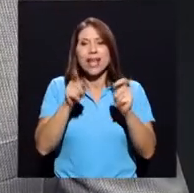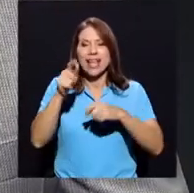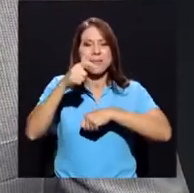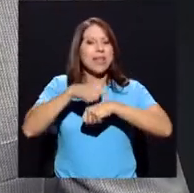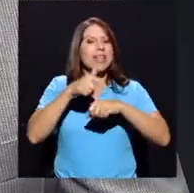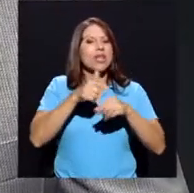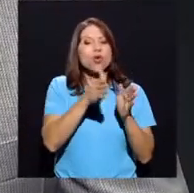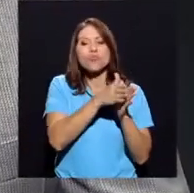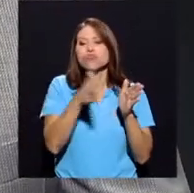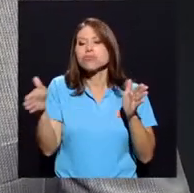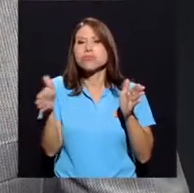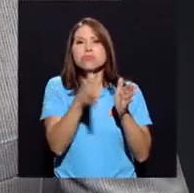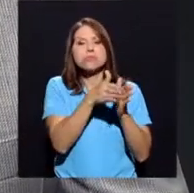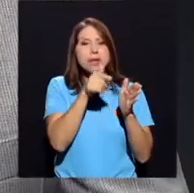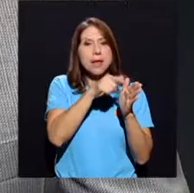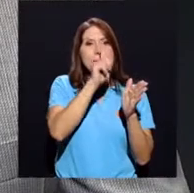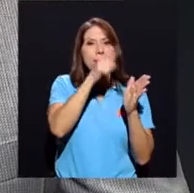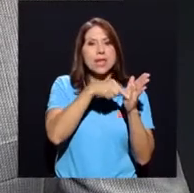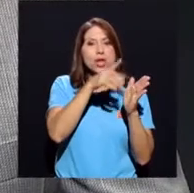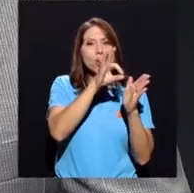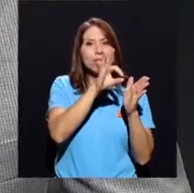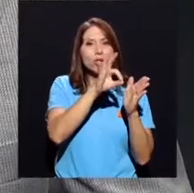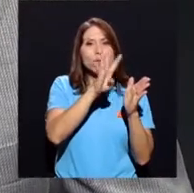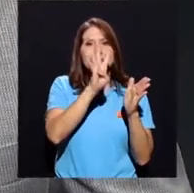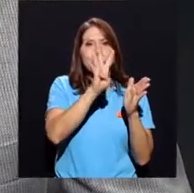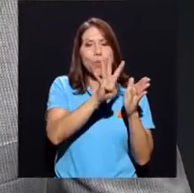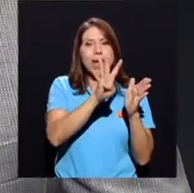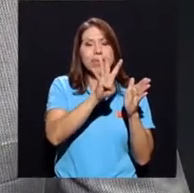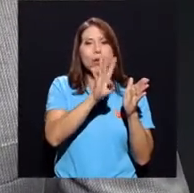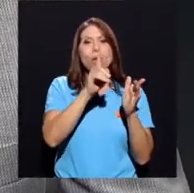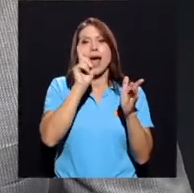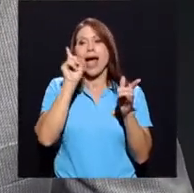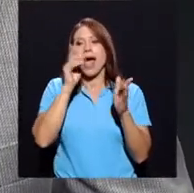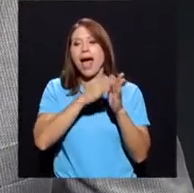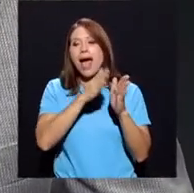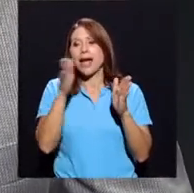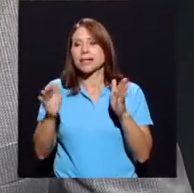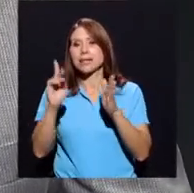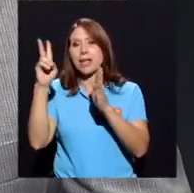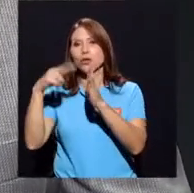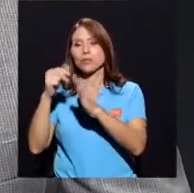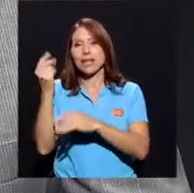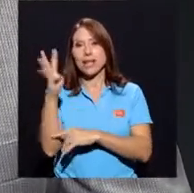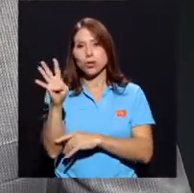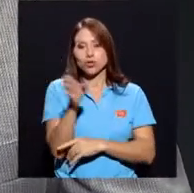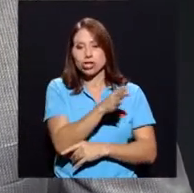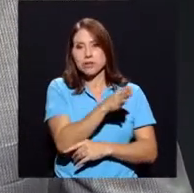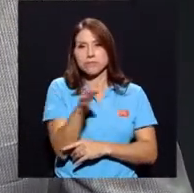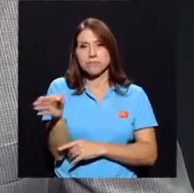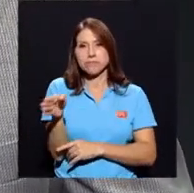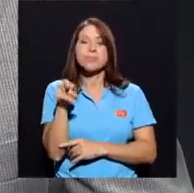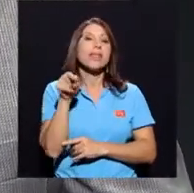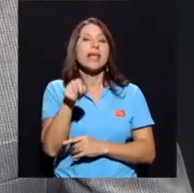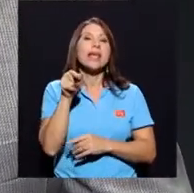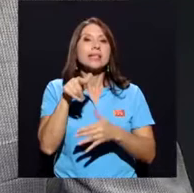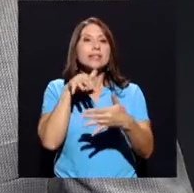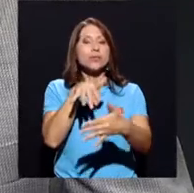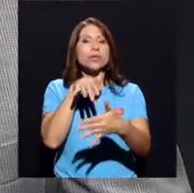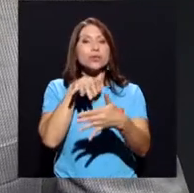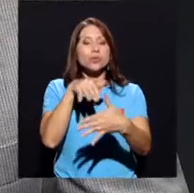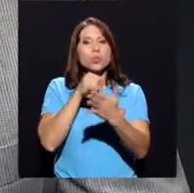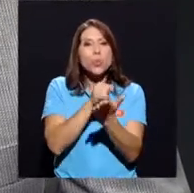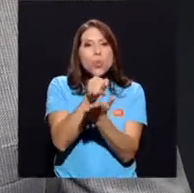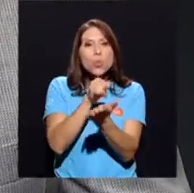de 1994 al 2014 este es un estudio que y realizó